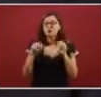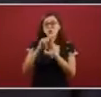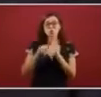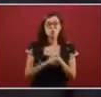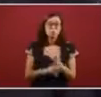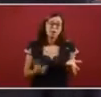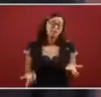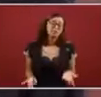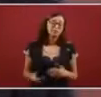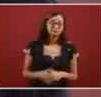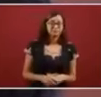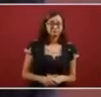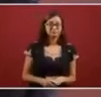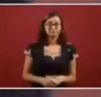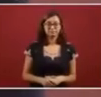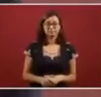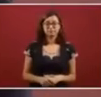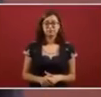todavía